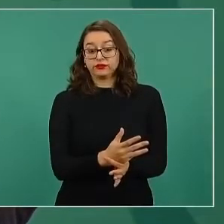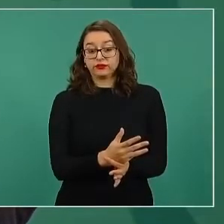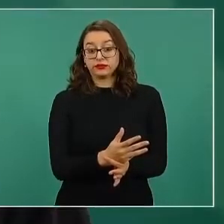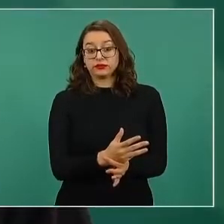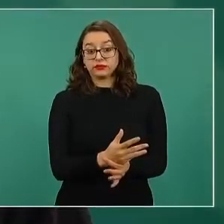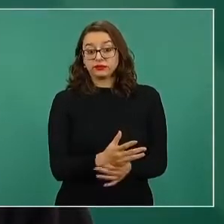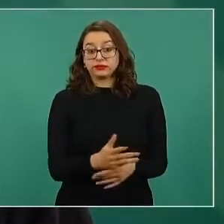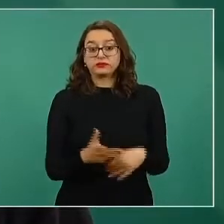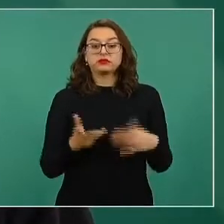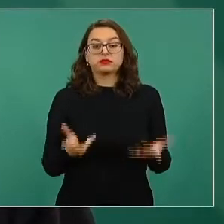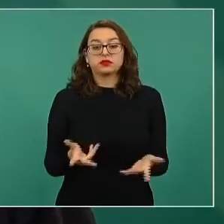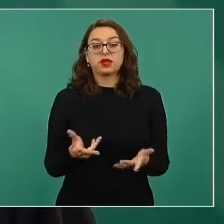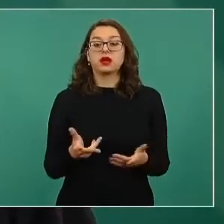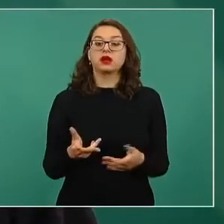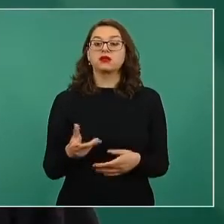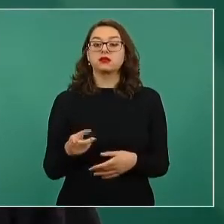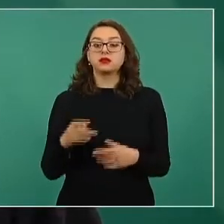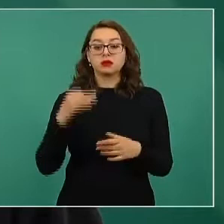pasaba el tiempo